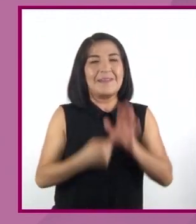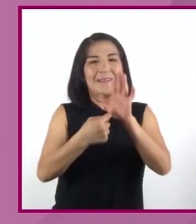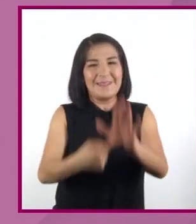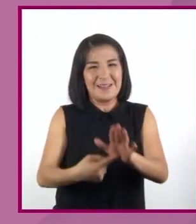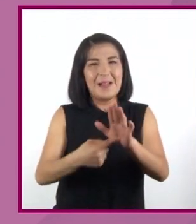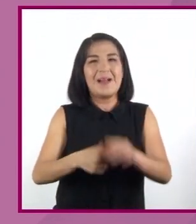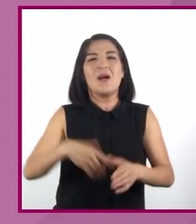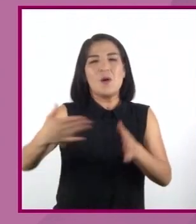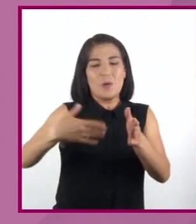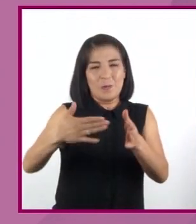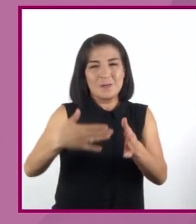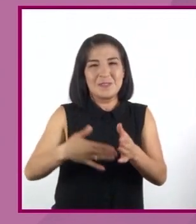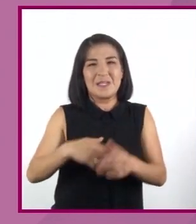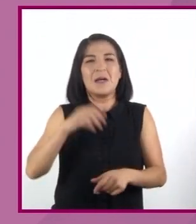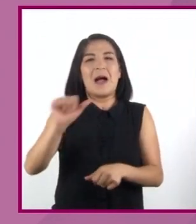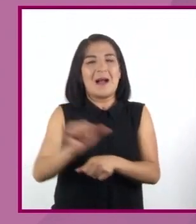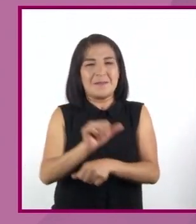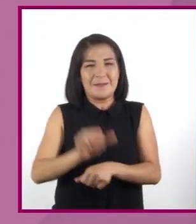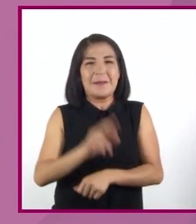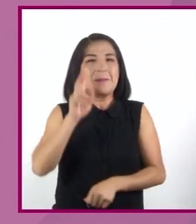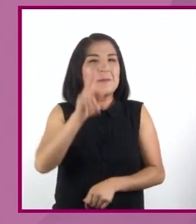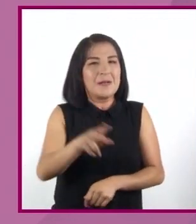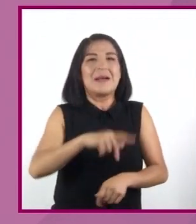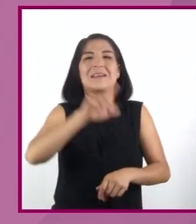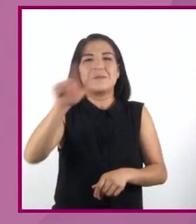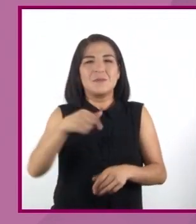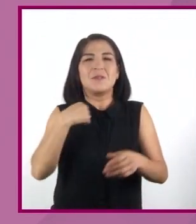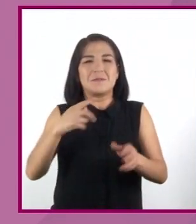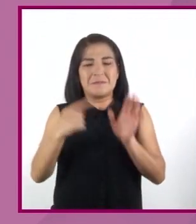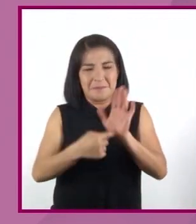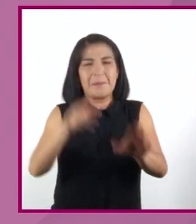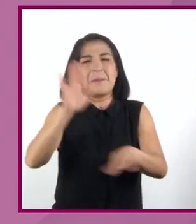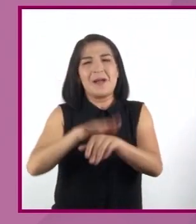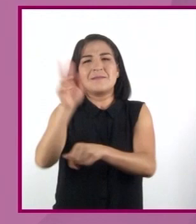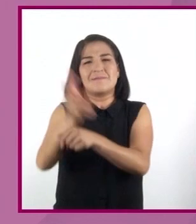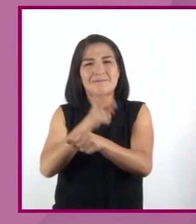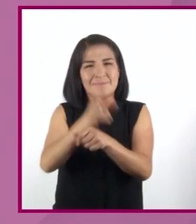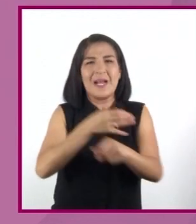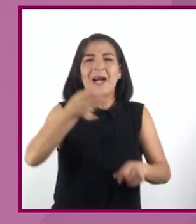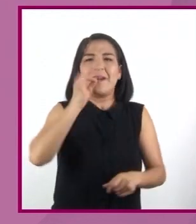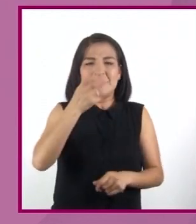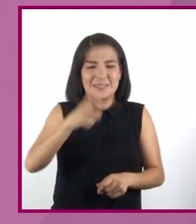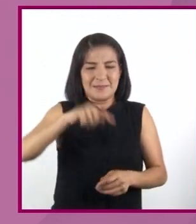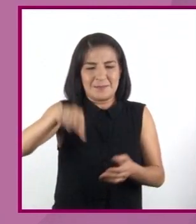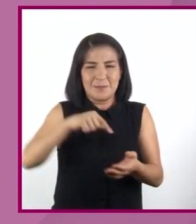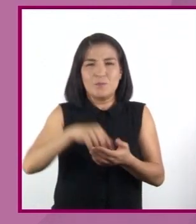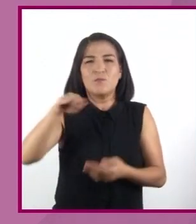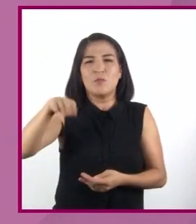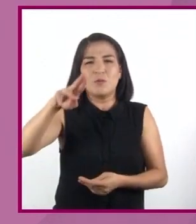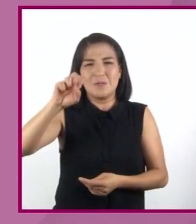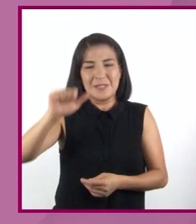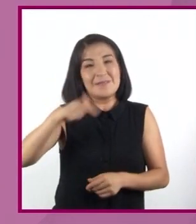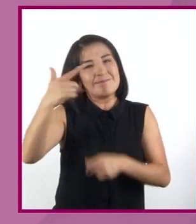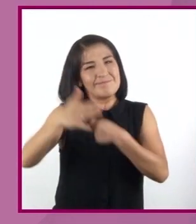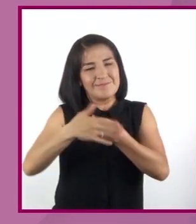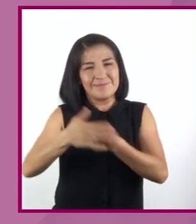show Cocina de Autor. Muy pronto tendremos más invitados en el Café de las Musas. ¡Hasta la